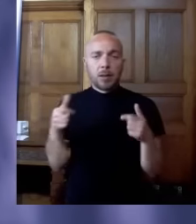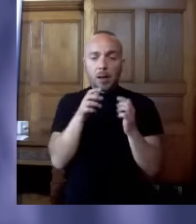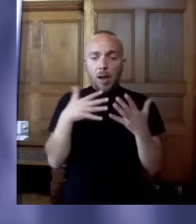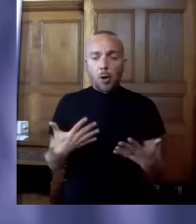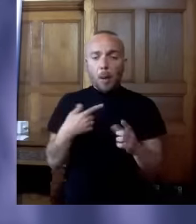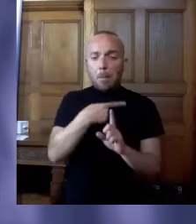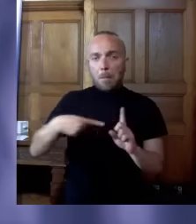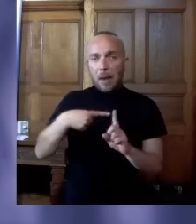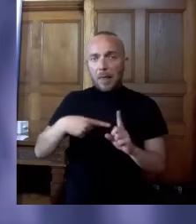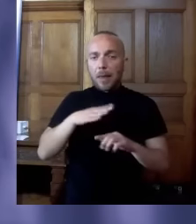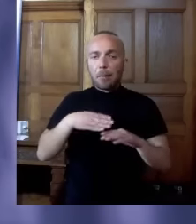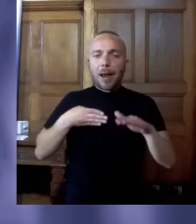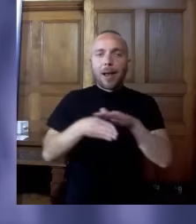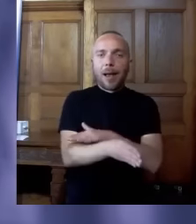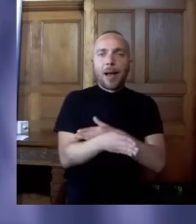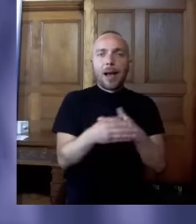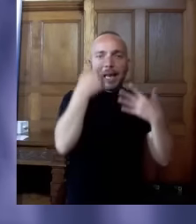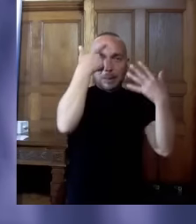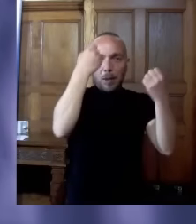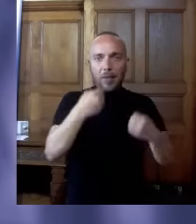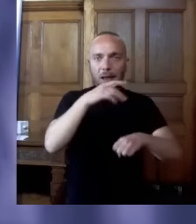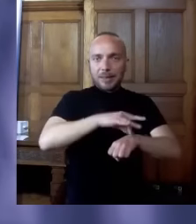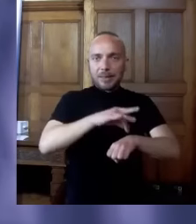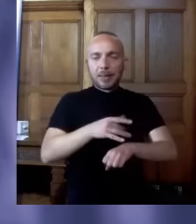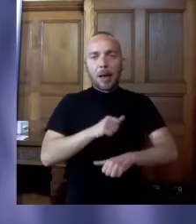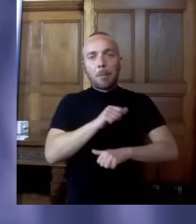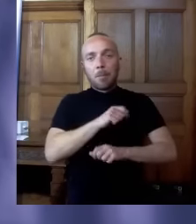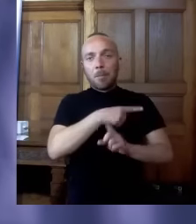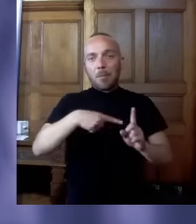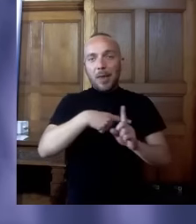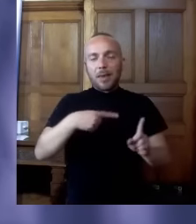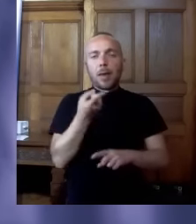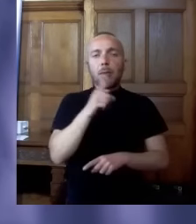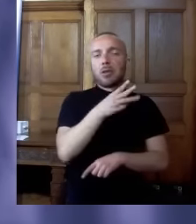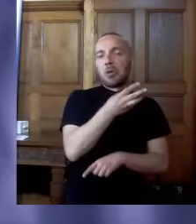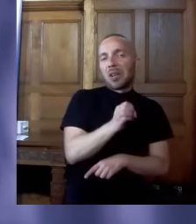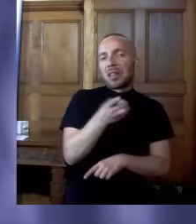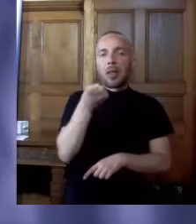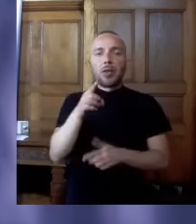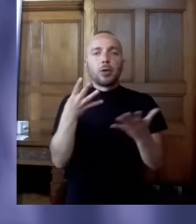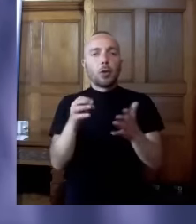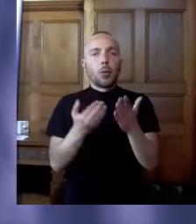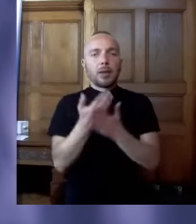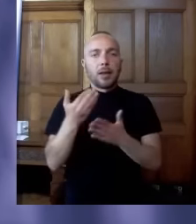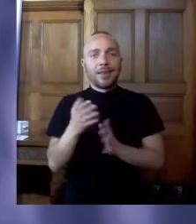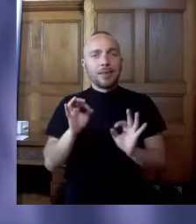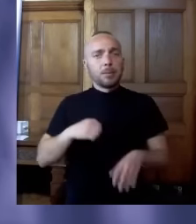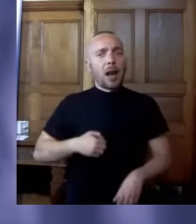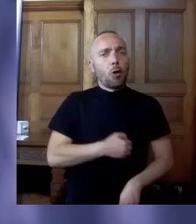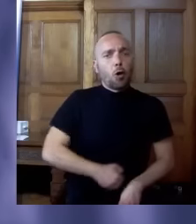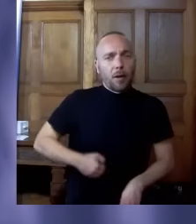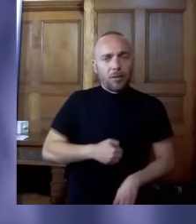media para acceder a un especialista es de entre 130 y 190 días para hacerte una ecografía en